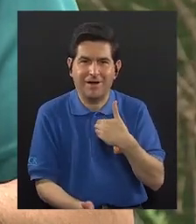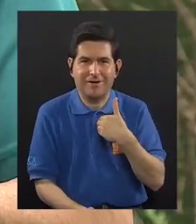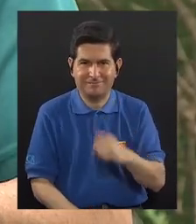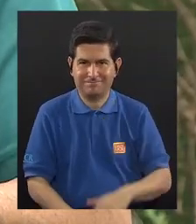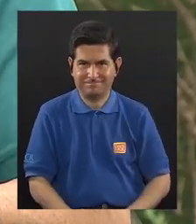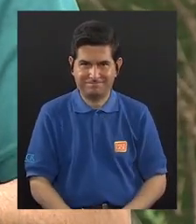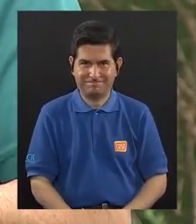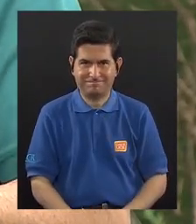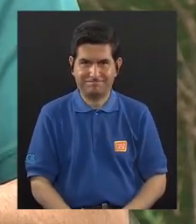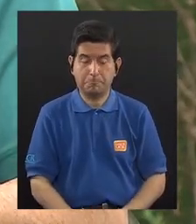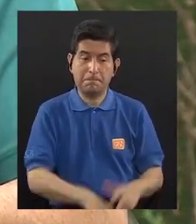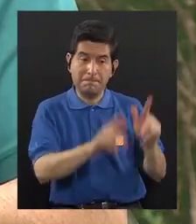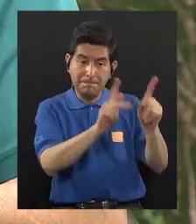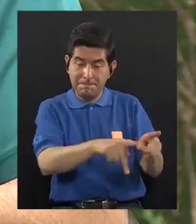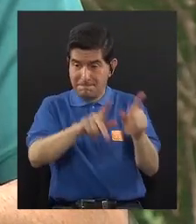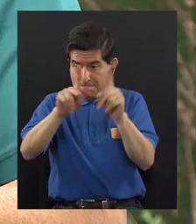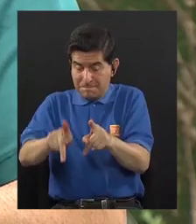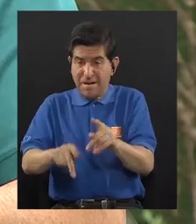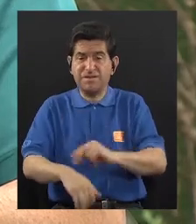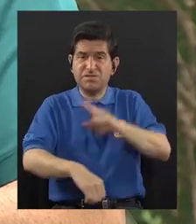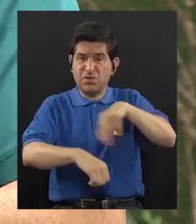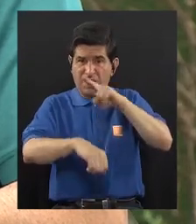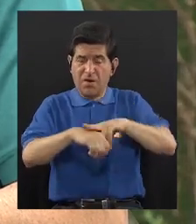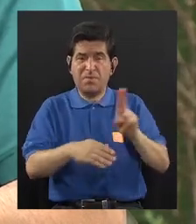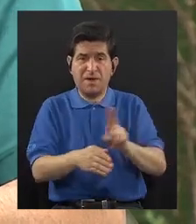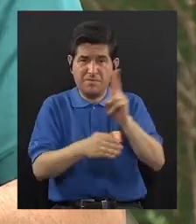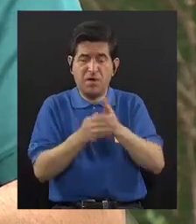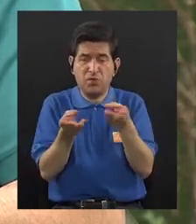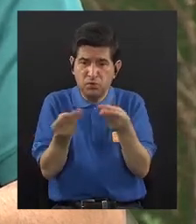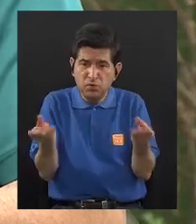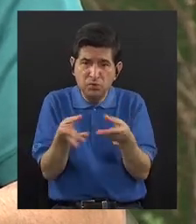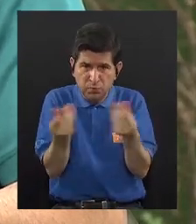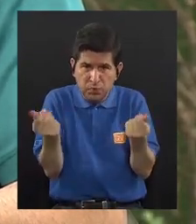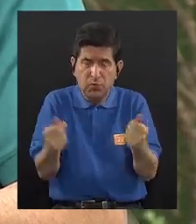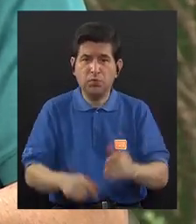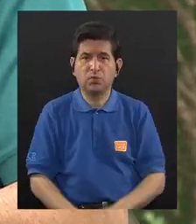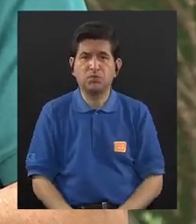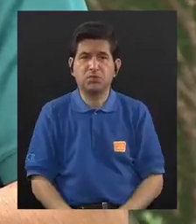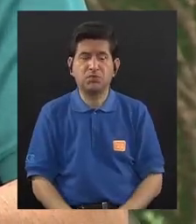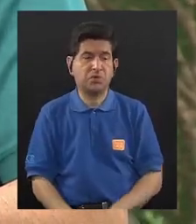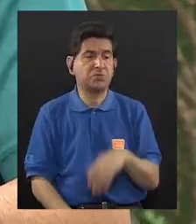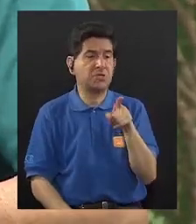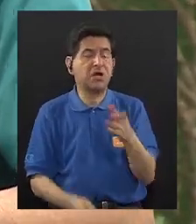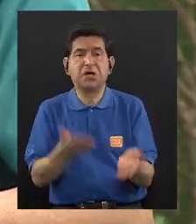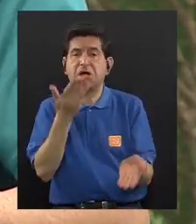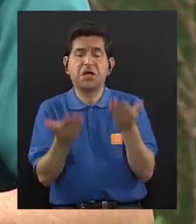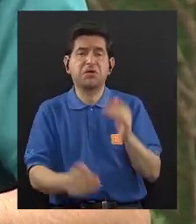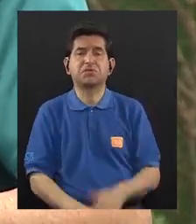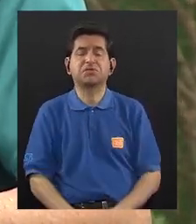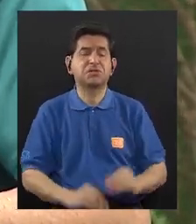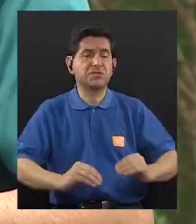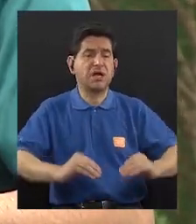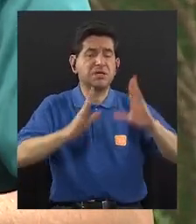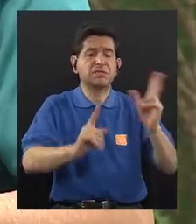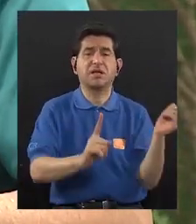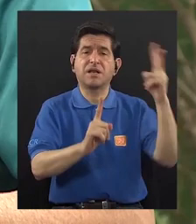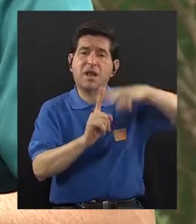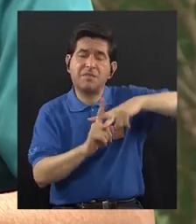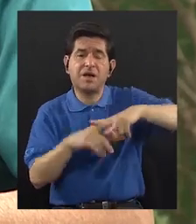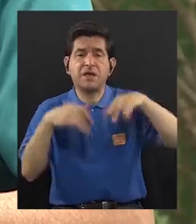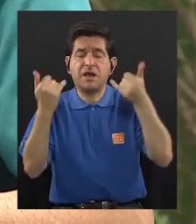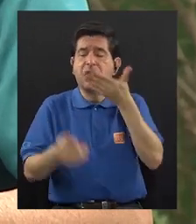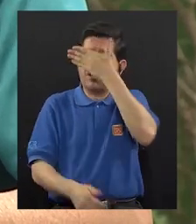este las personas que suelen usar ese tipo de productos pues lo pasan durante la mañana